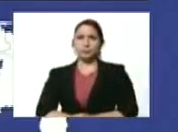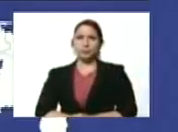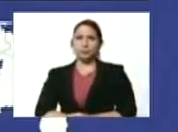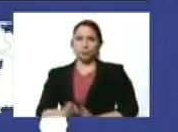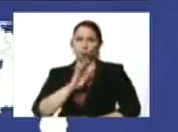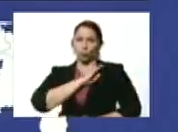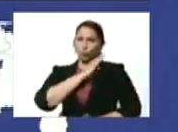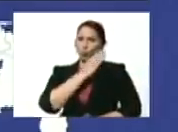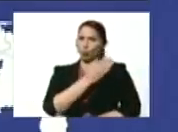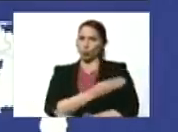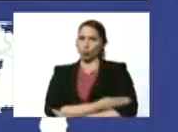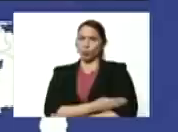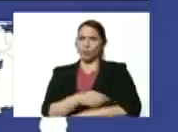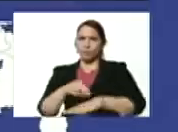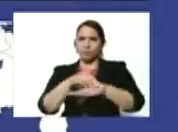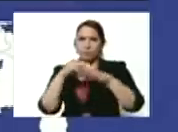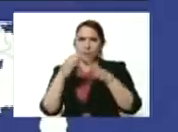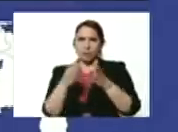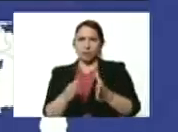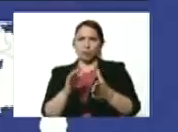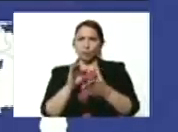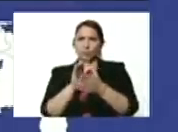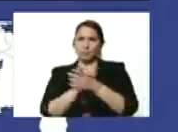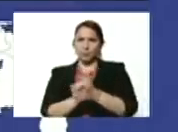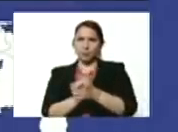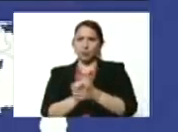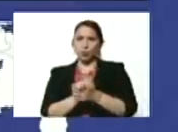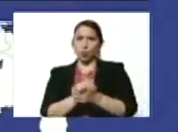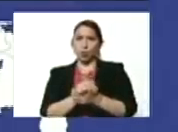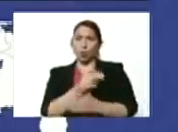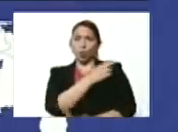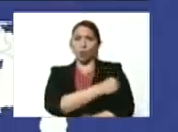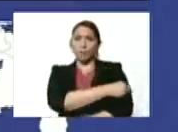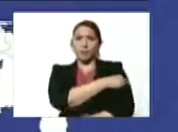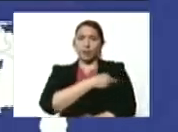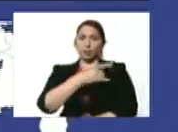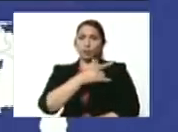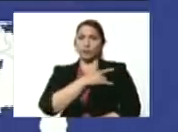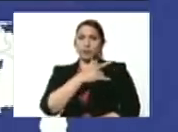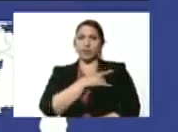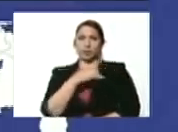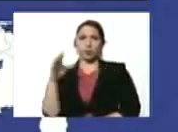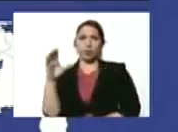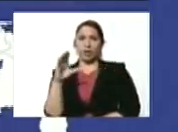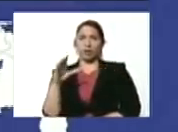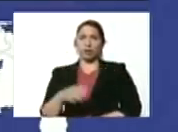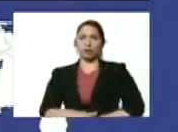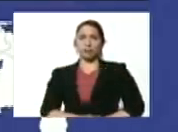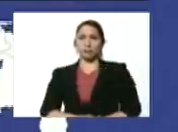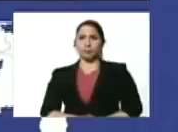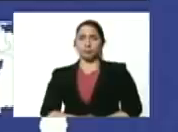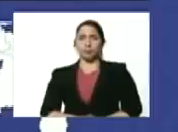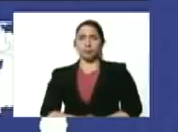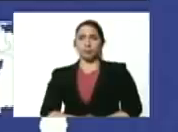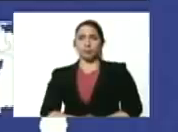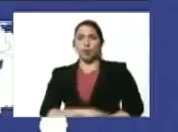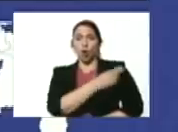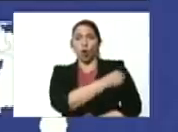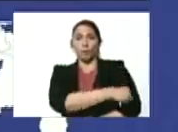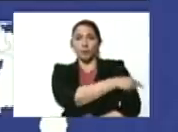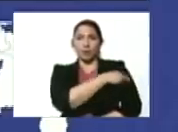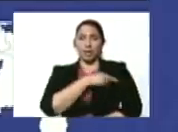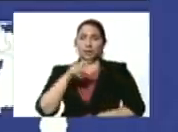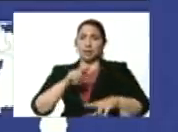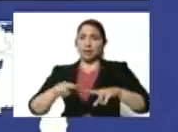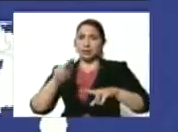intensamente, ministro, compañero, en el Hospital Universitario de Caracas, en el Hospital de Niños, JM de los Ríos,